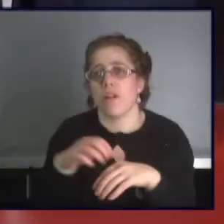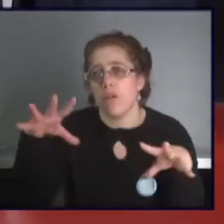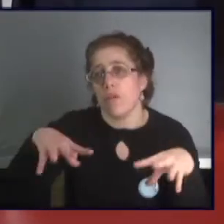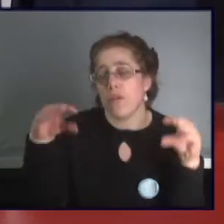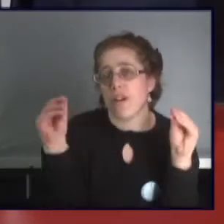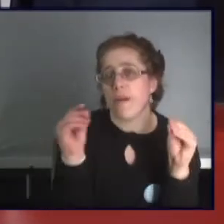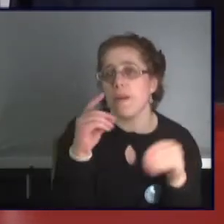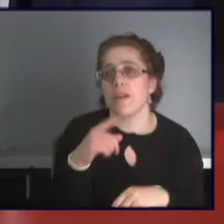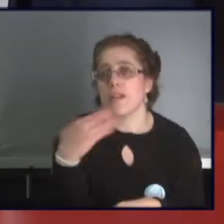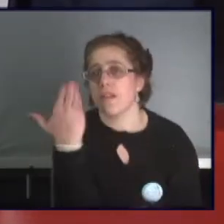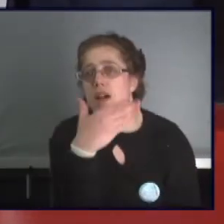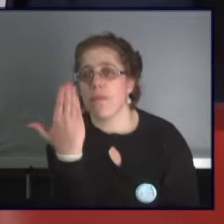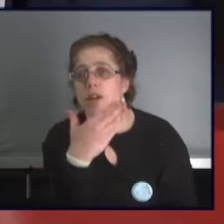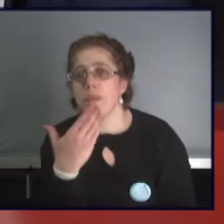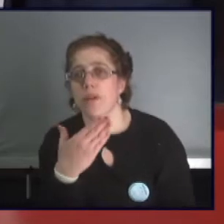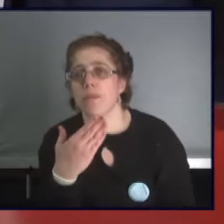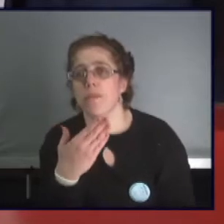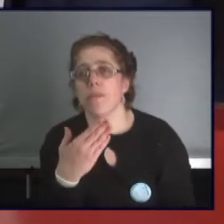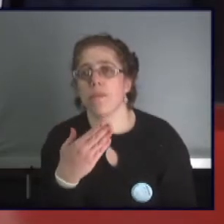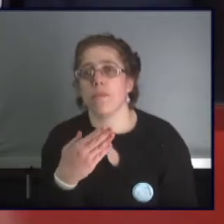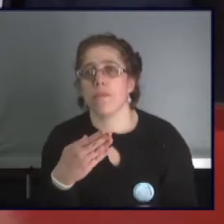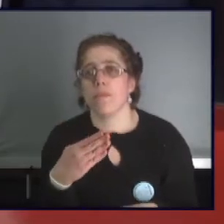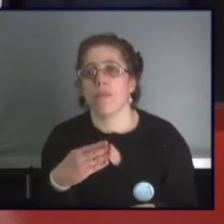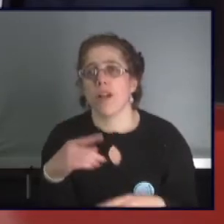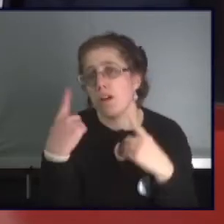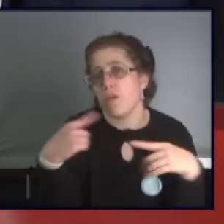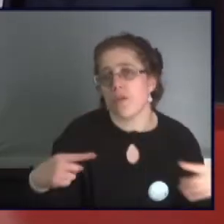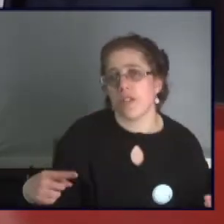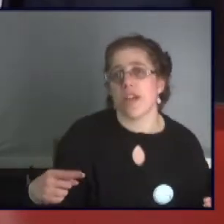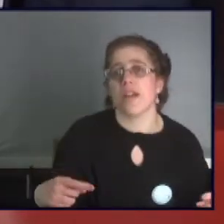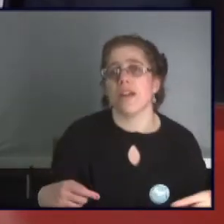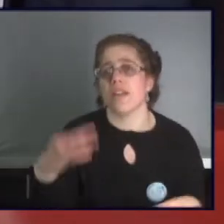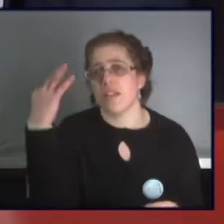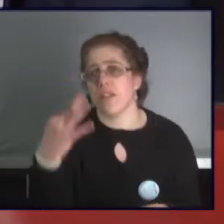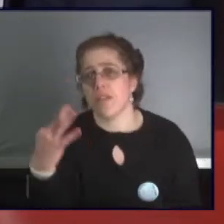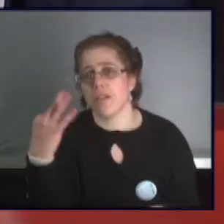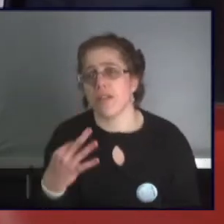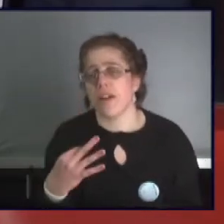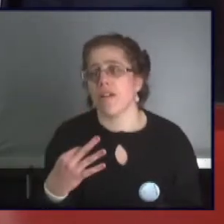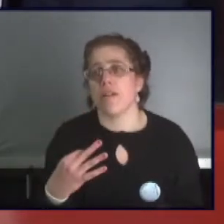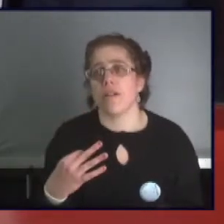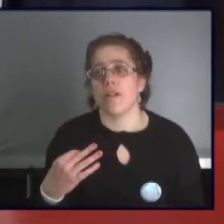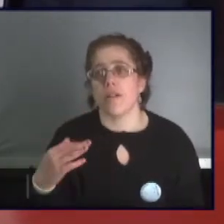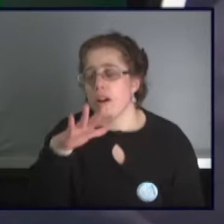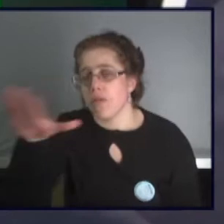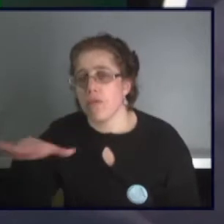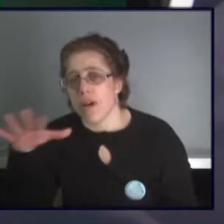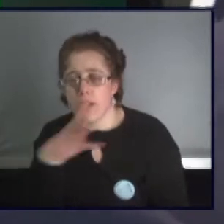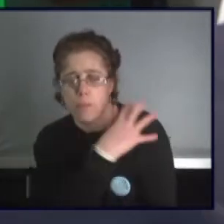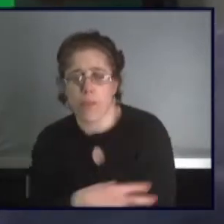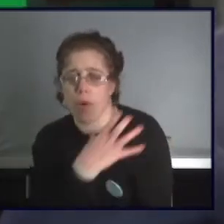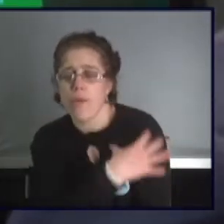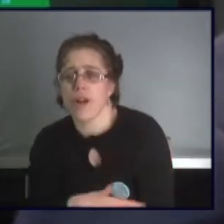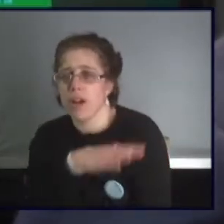se habla de medidas necesarias para favorecer a los sectores más vulnerables de la